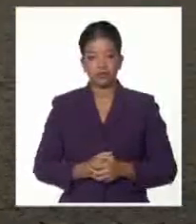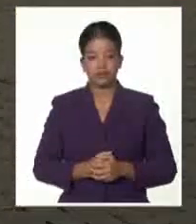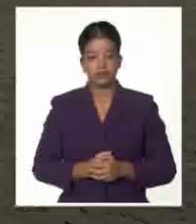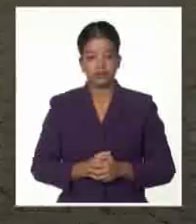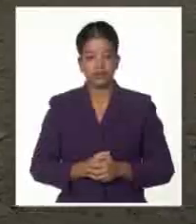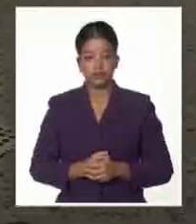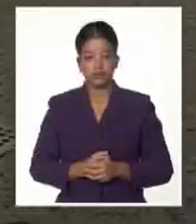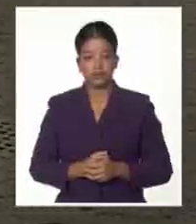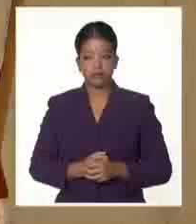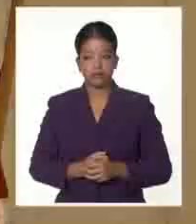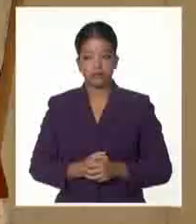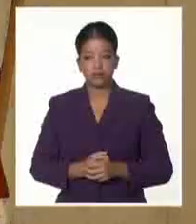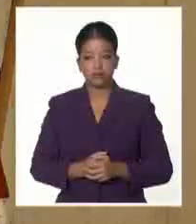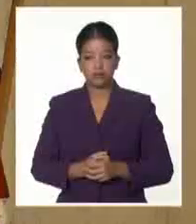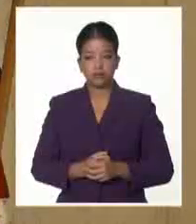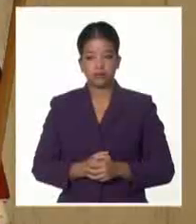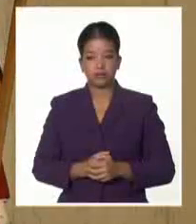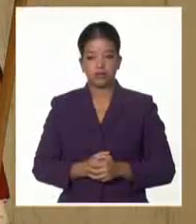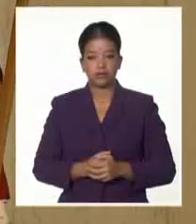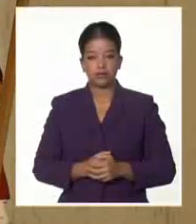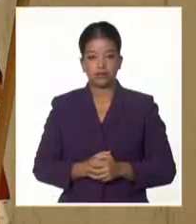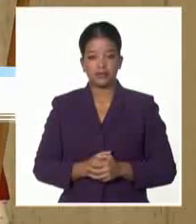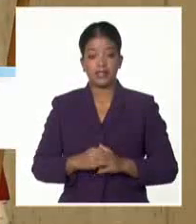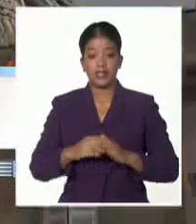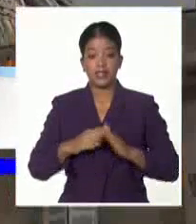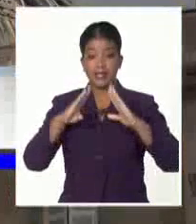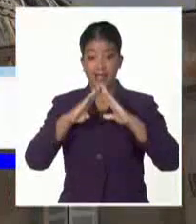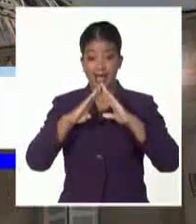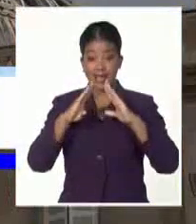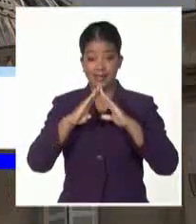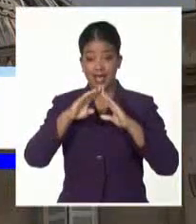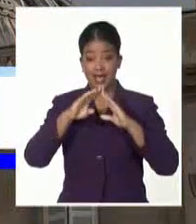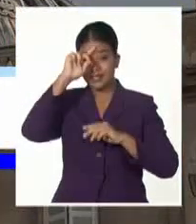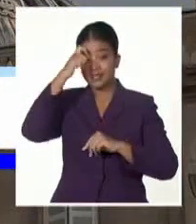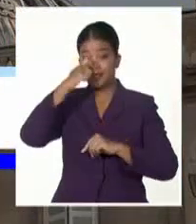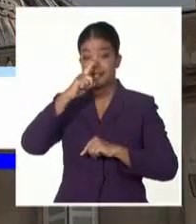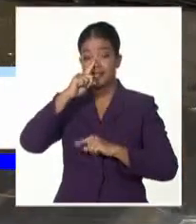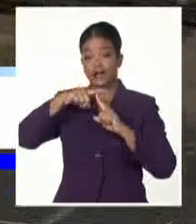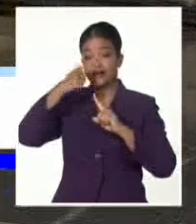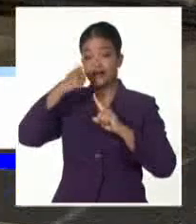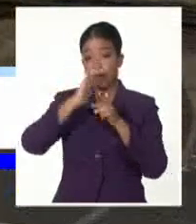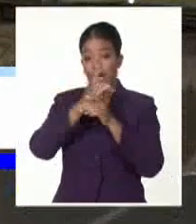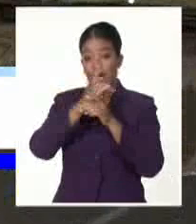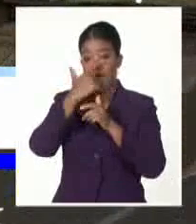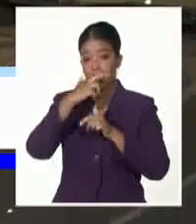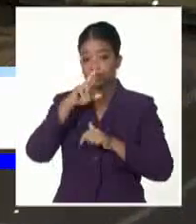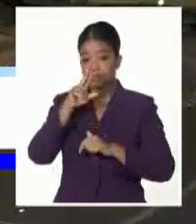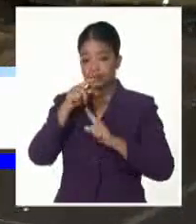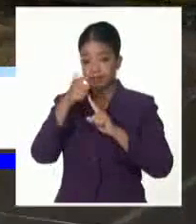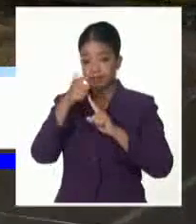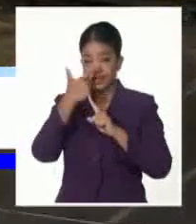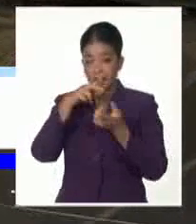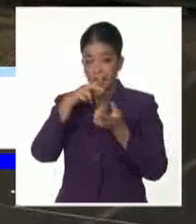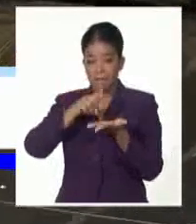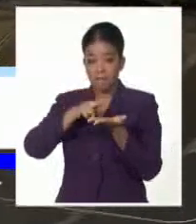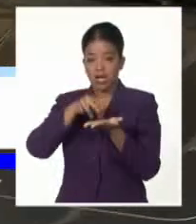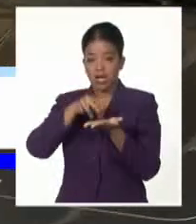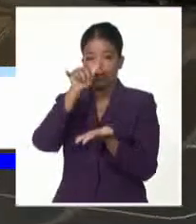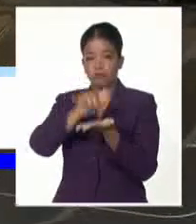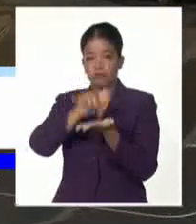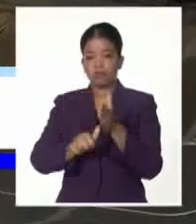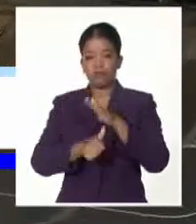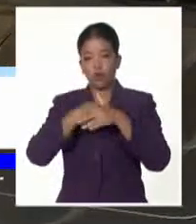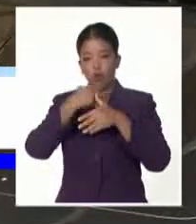A la Casa de Santa Marta, residencia permanente del Papa Francisco en la Ciudad del Vaticano, llegó este martes el presidente cubano Miguel